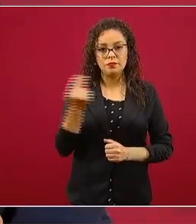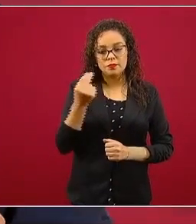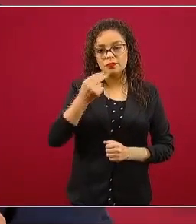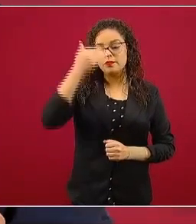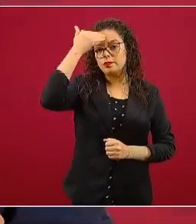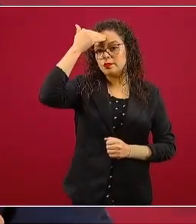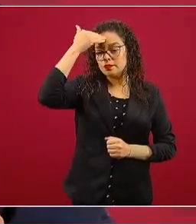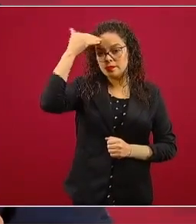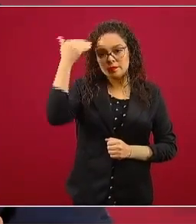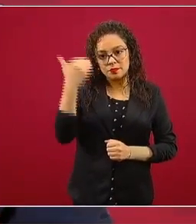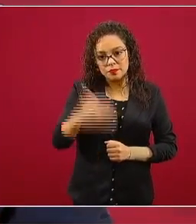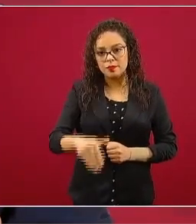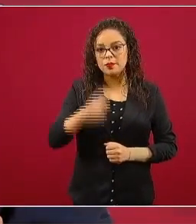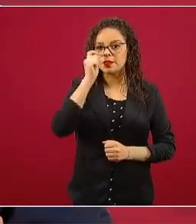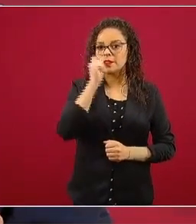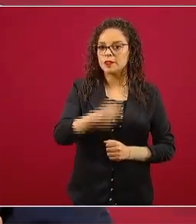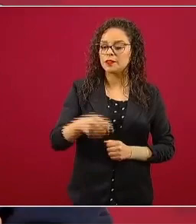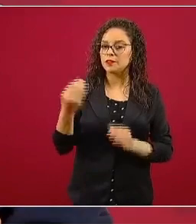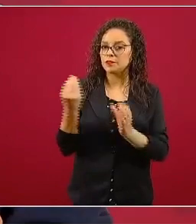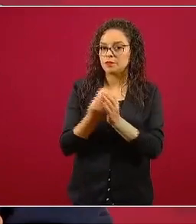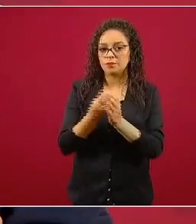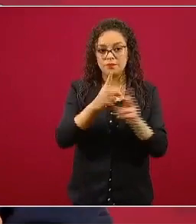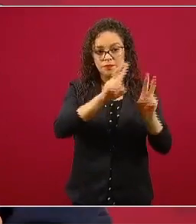toda la investigación